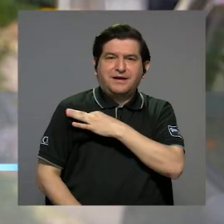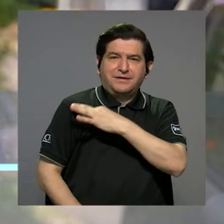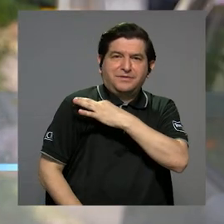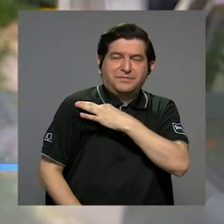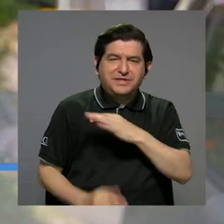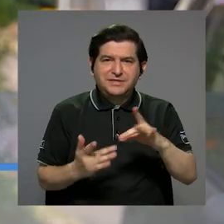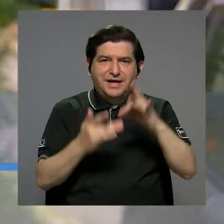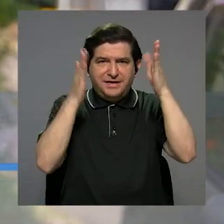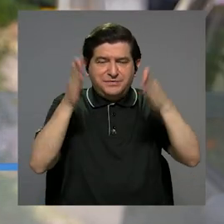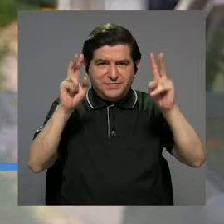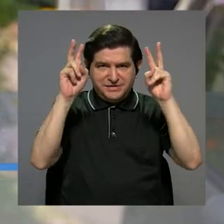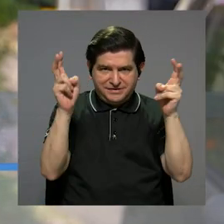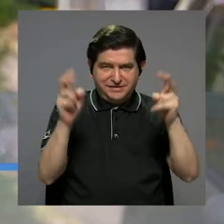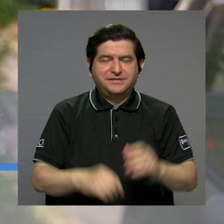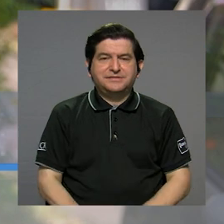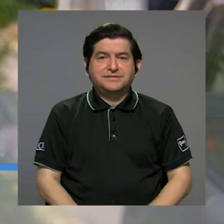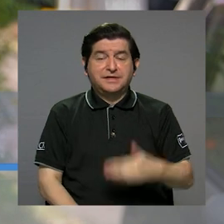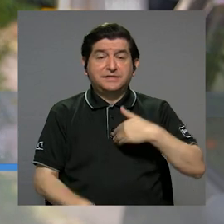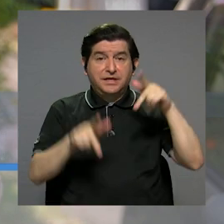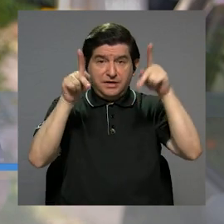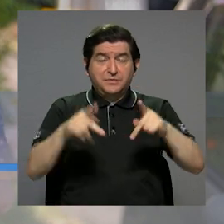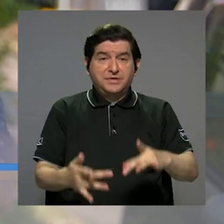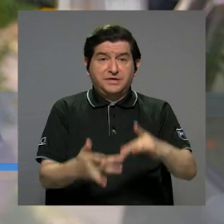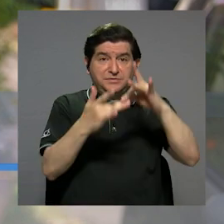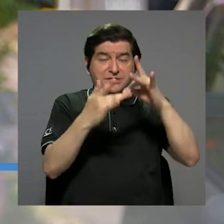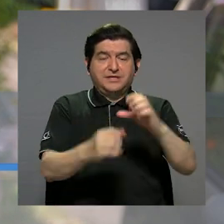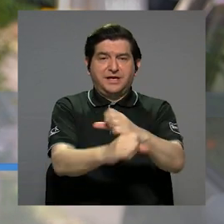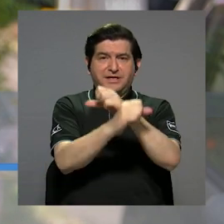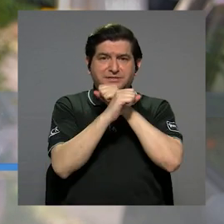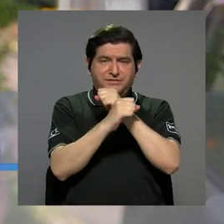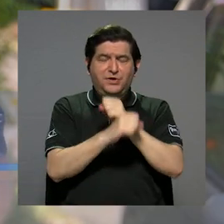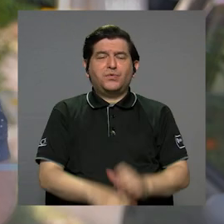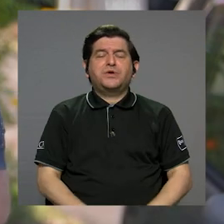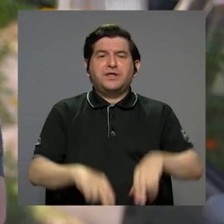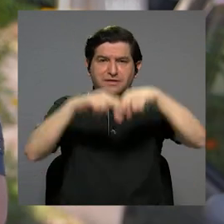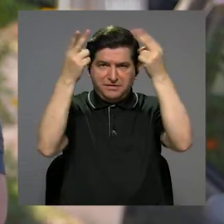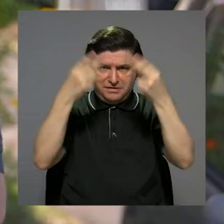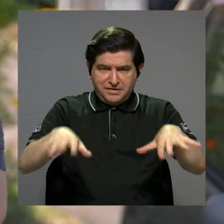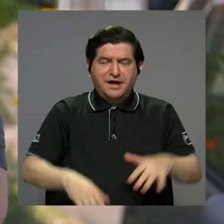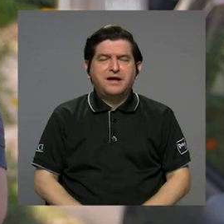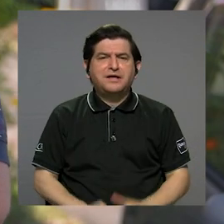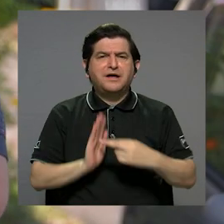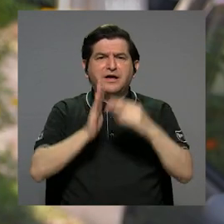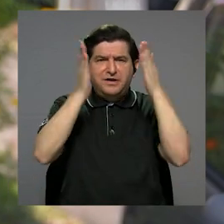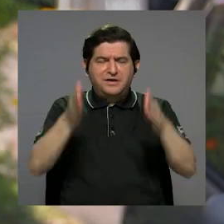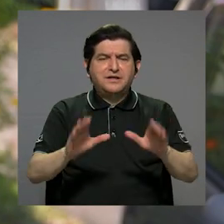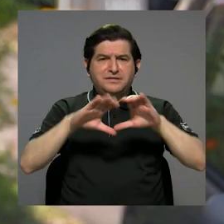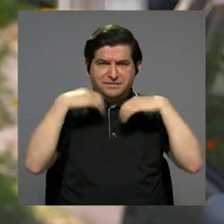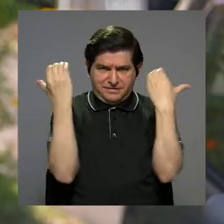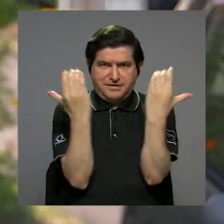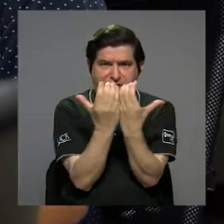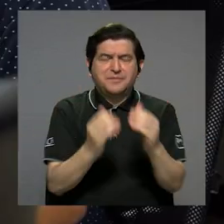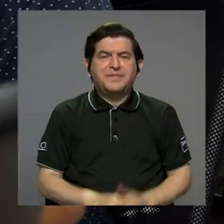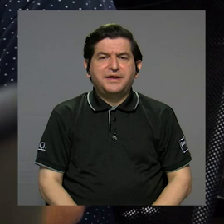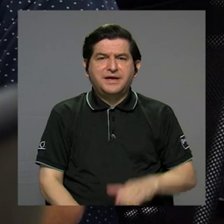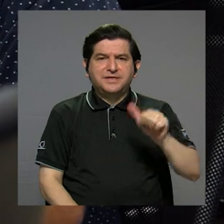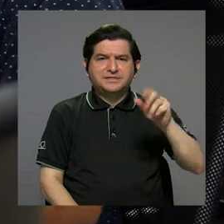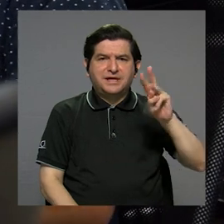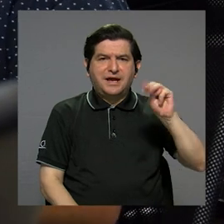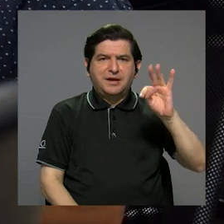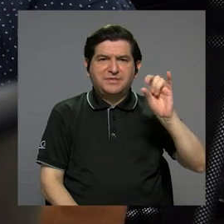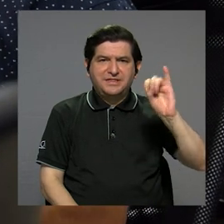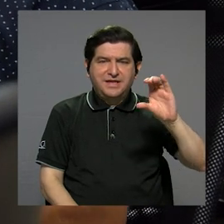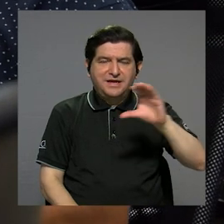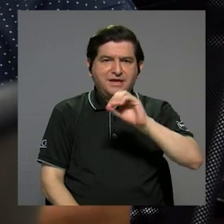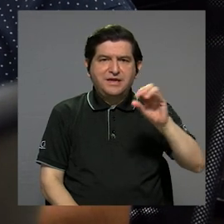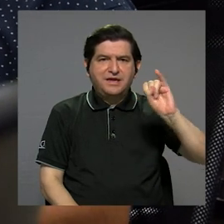en este tipo de temáticas. Hemos tenido gente experta en ciberseguridad, hemos tenido representantes de las cámaras, digamos, de CAMTIC